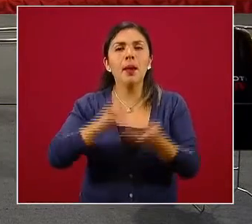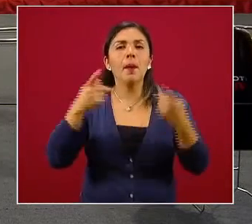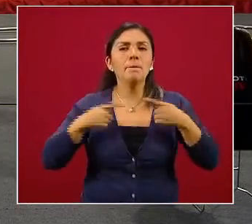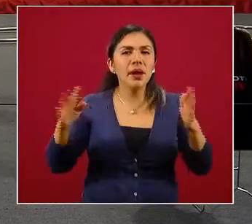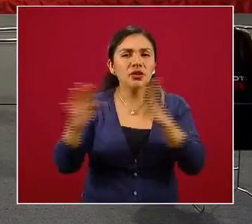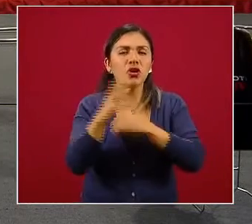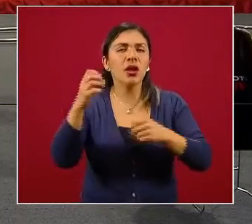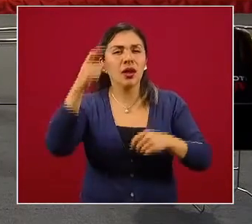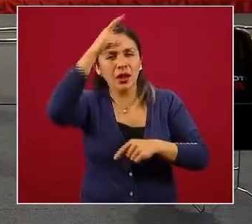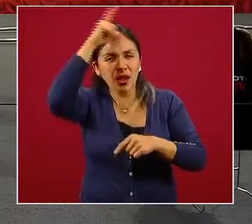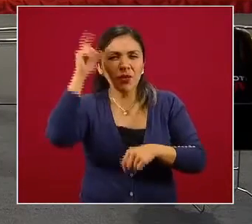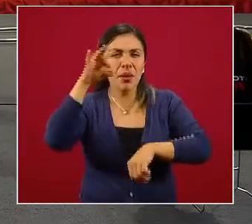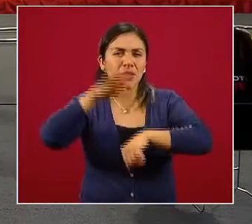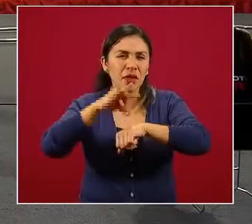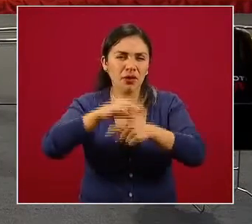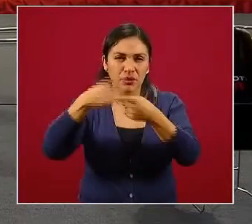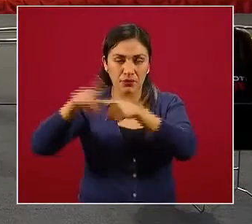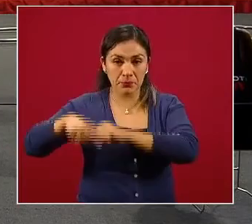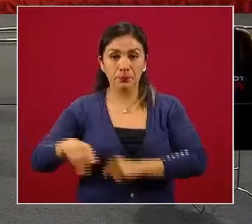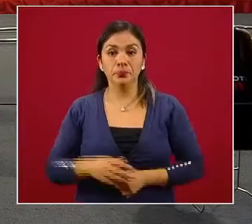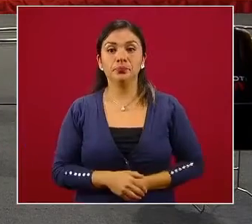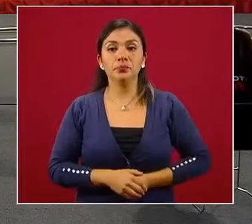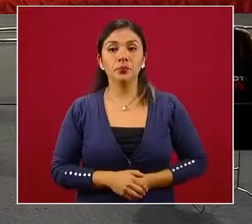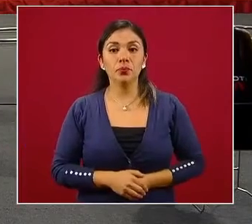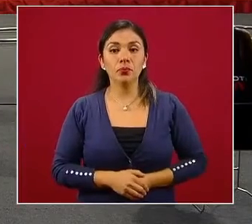de salud. Para llegar a este